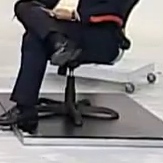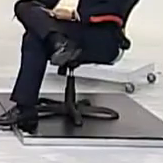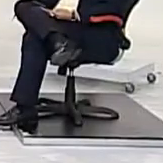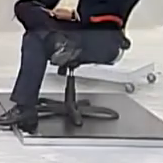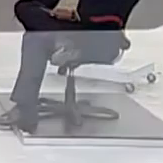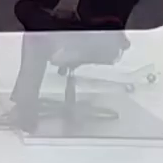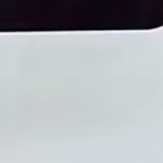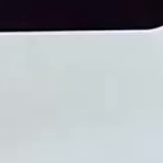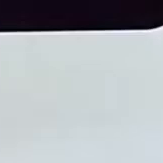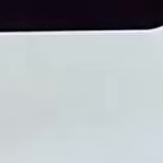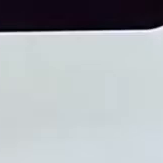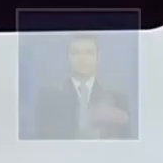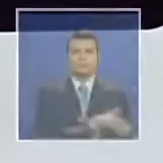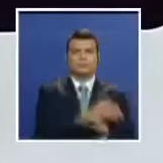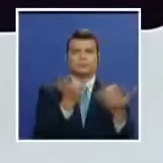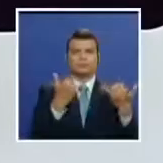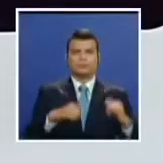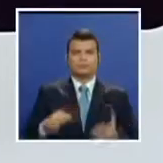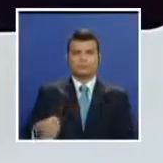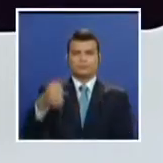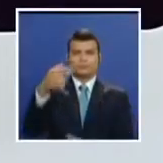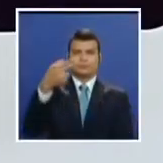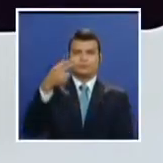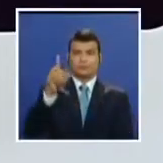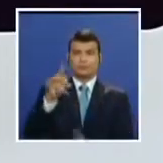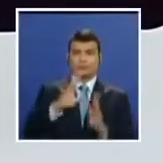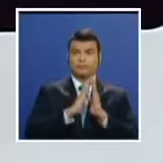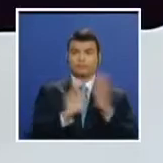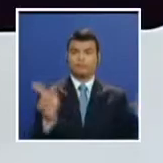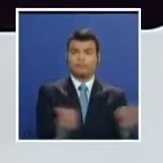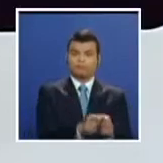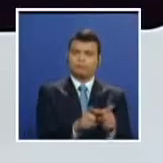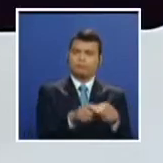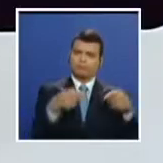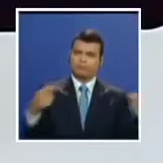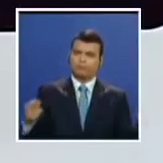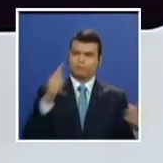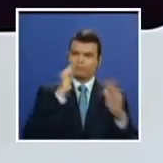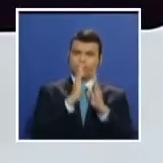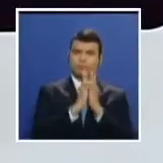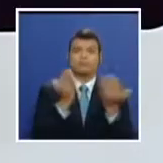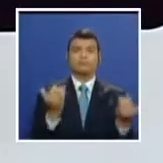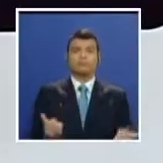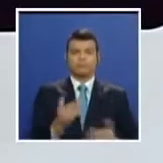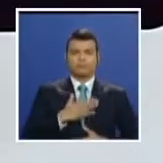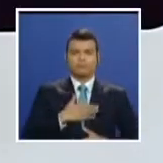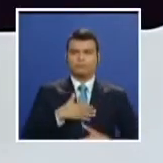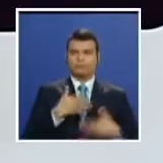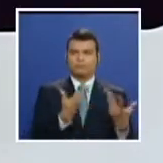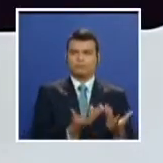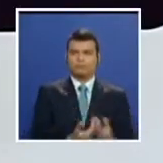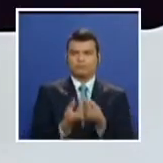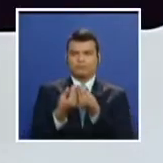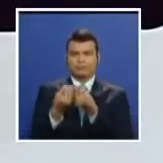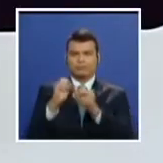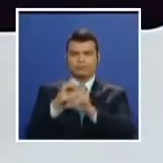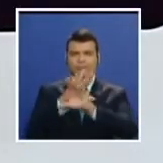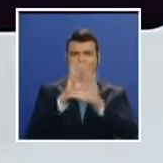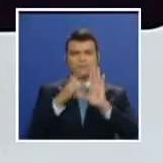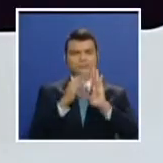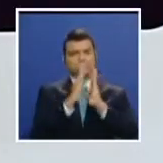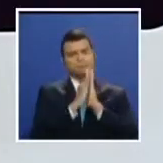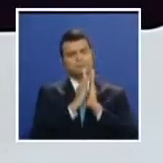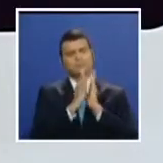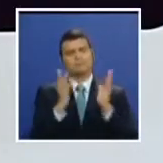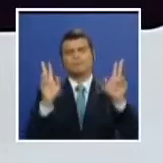parte del final de economía h de la visión del pacífico más allá de los titulares es momento de saludar a nuestros compañeros de amaneciendo para que nos